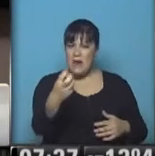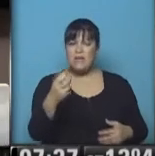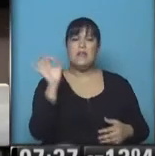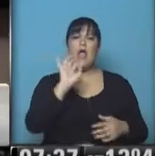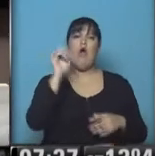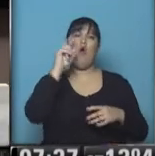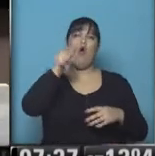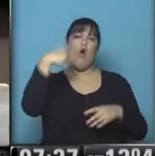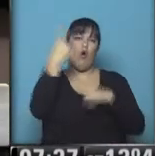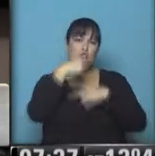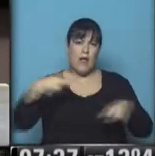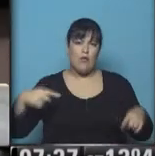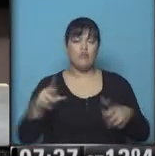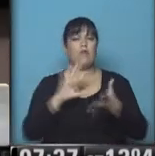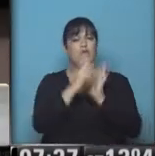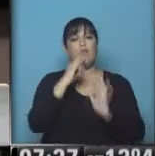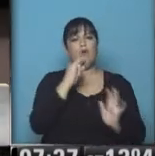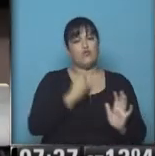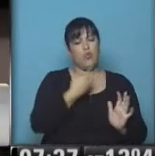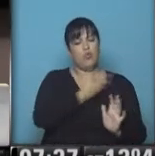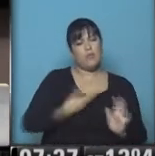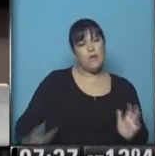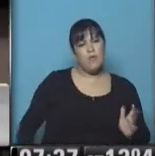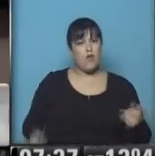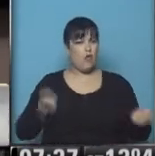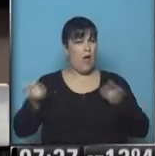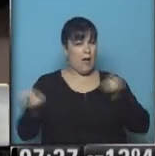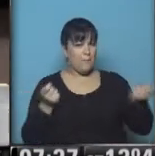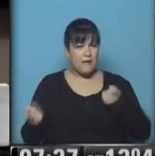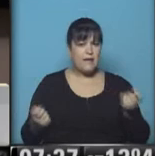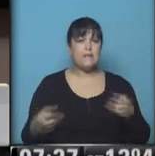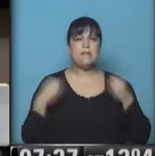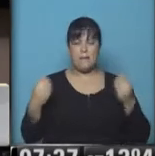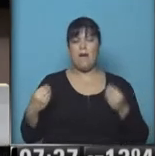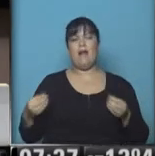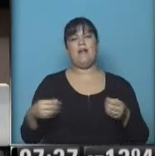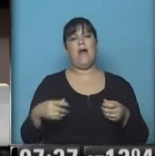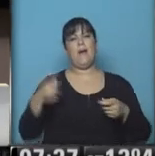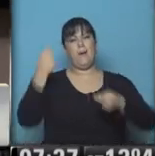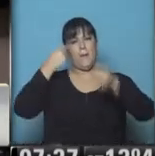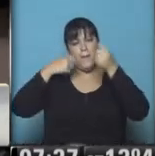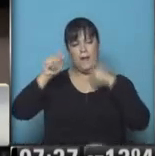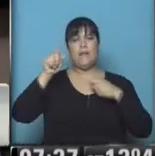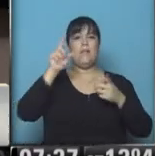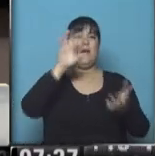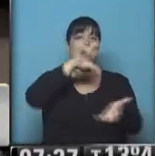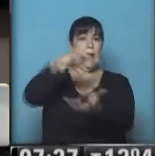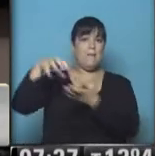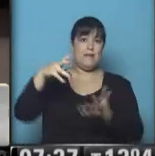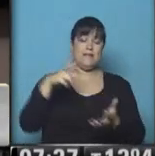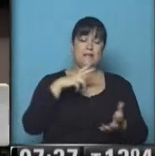necesidades administrando las reservas que tienen que ver con usos para importación de empresas privadas pero